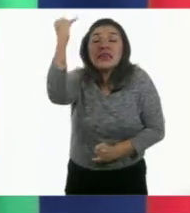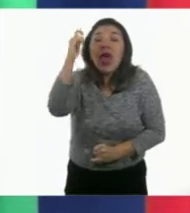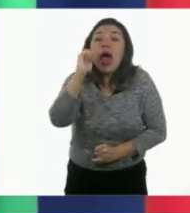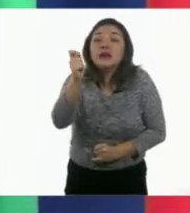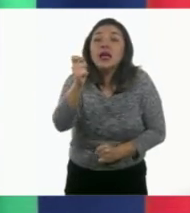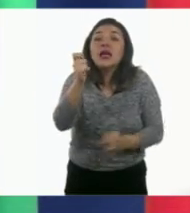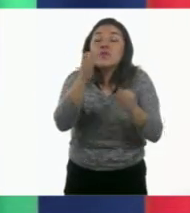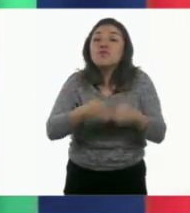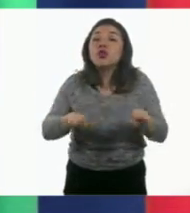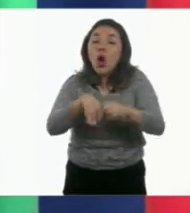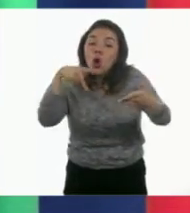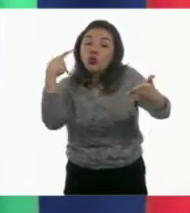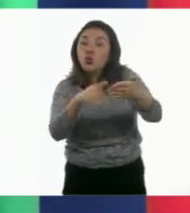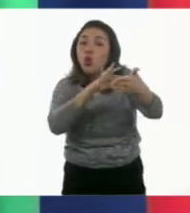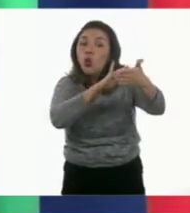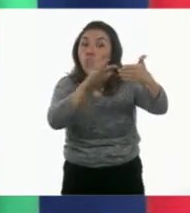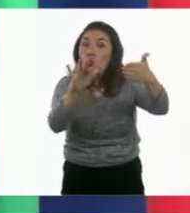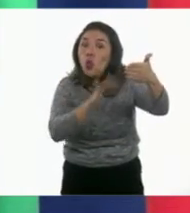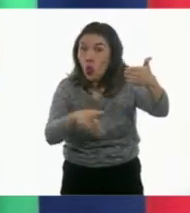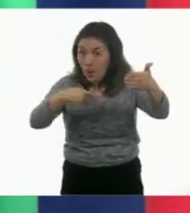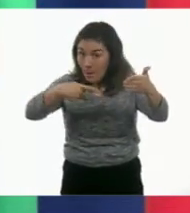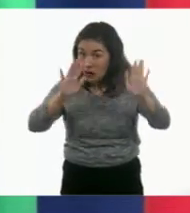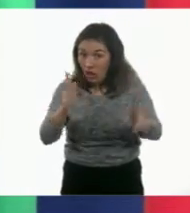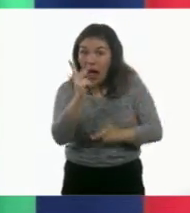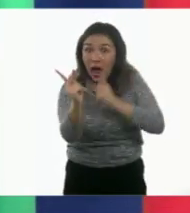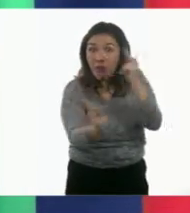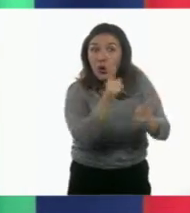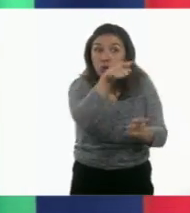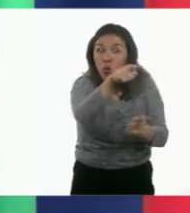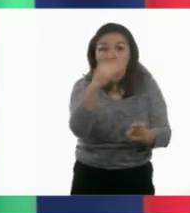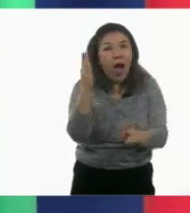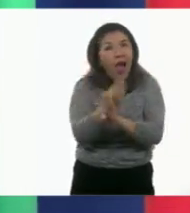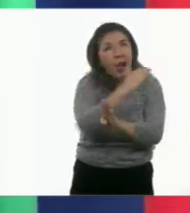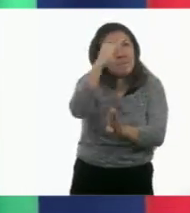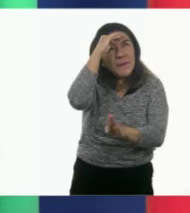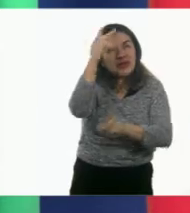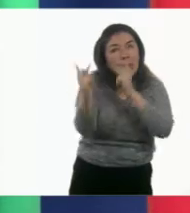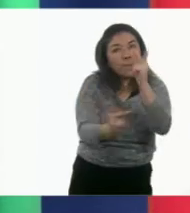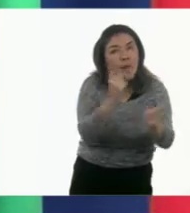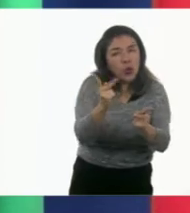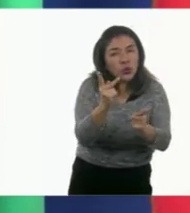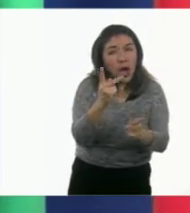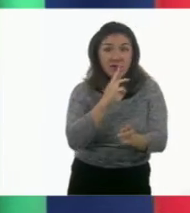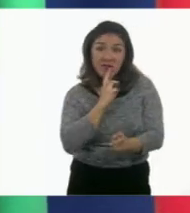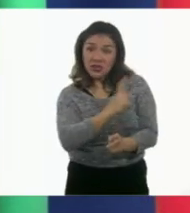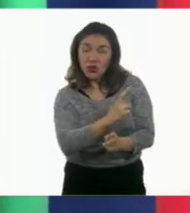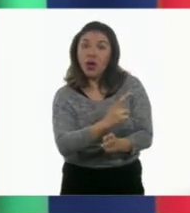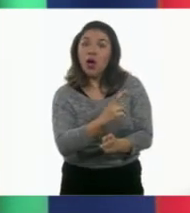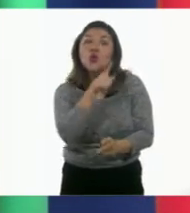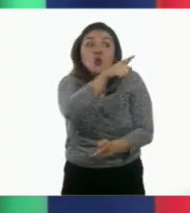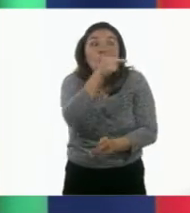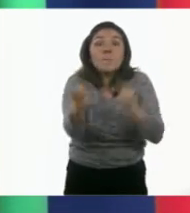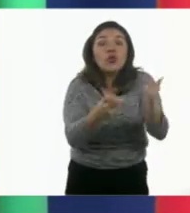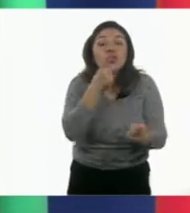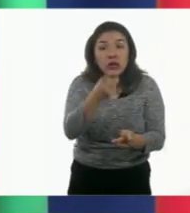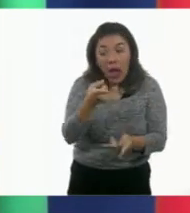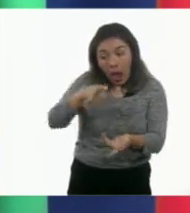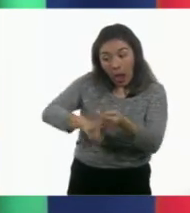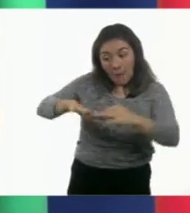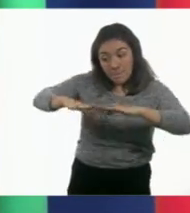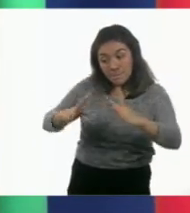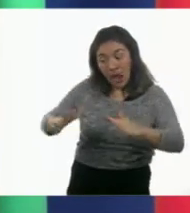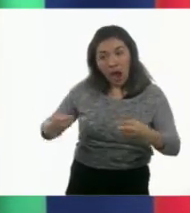principal del texto, pero no responde a tu pregunta. En el mar viven muchos animales, ¿la recuerdas?